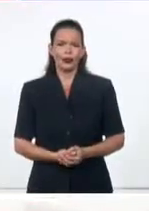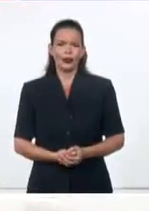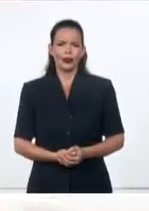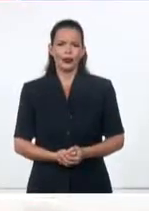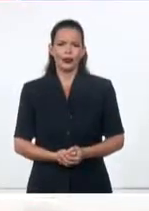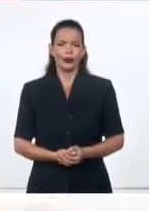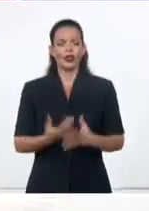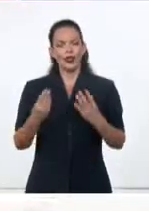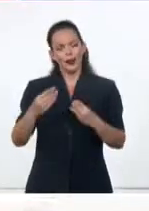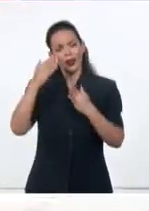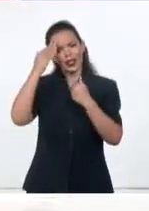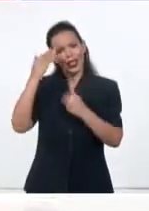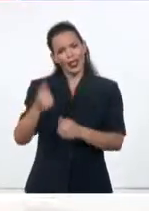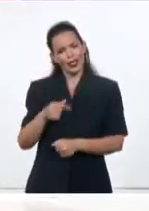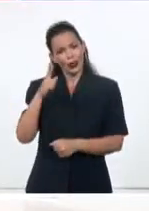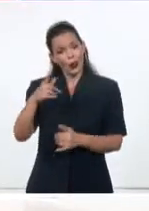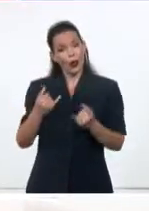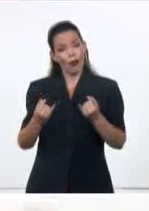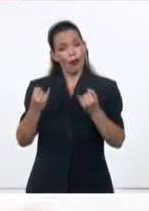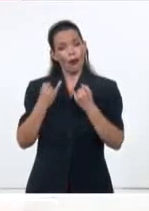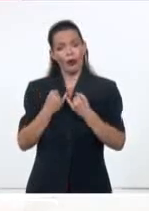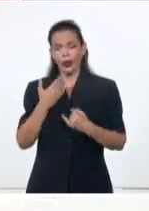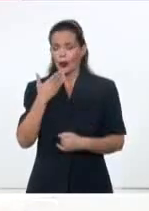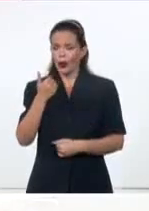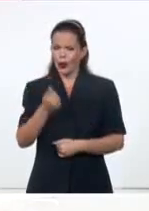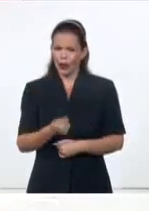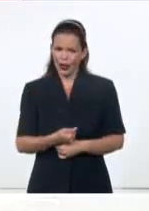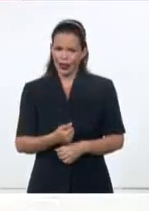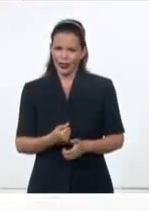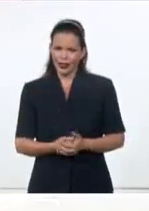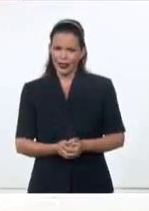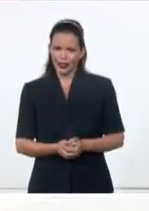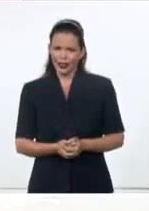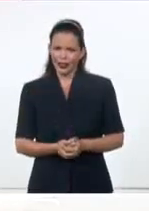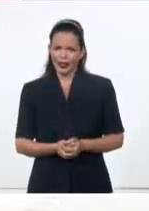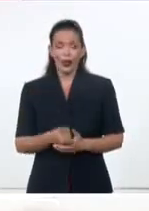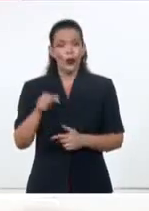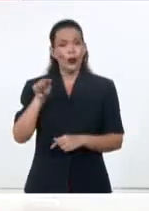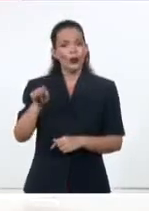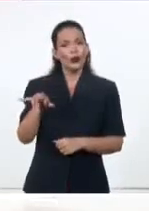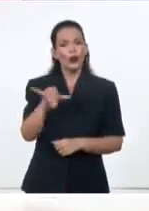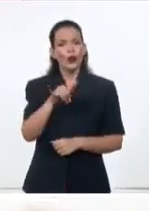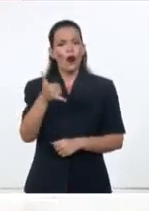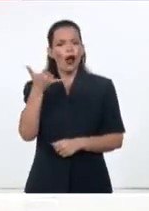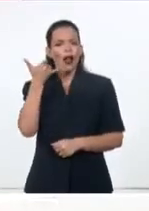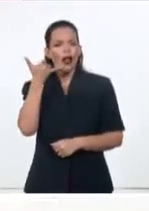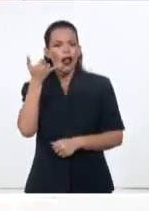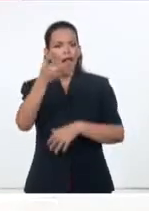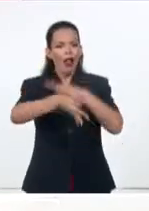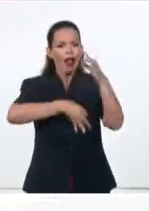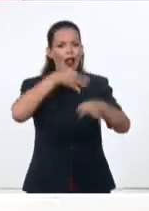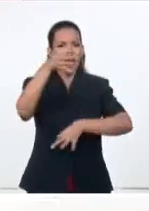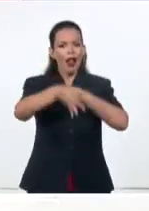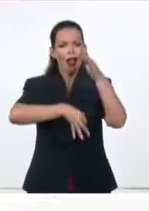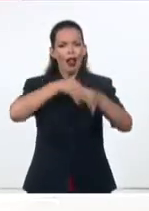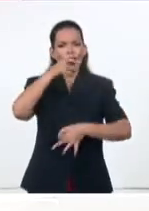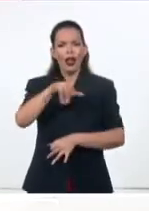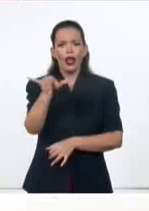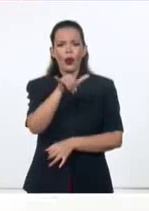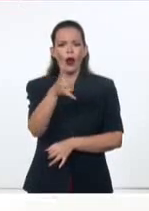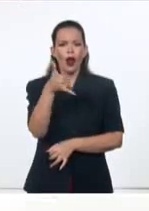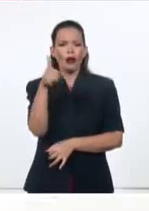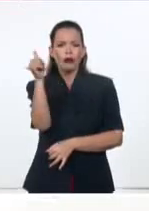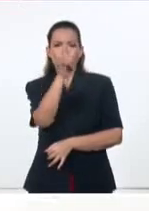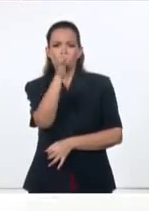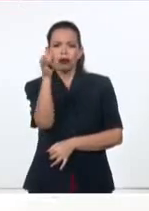Tú has hecho una excelente cobertura desde el lugar de los hechos. Vamos a decirlo de otra manera, has sido nuestros ojos en Pinares de Mayarí y espero que nos cuentes del control definitivo